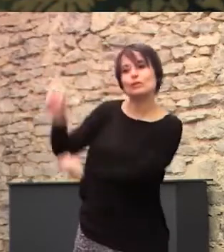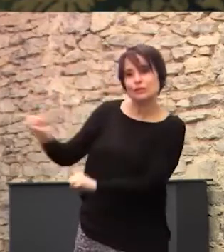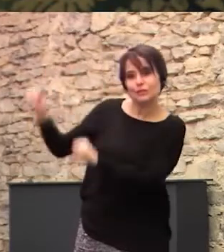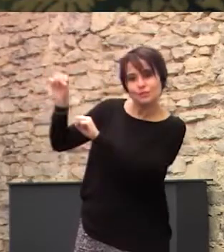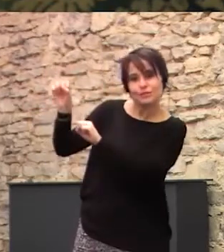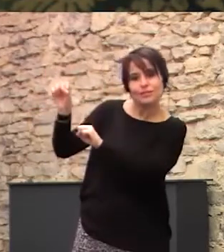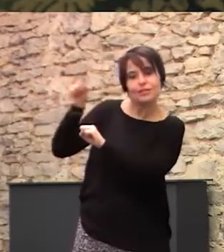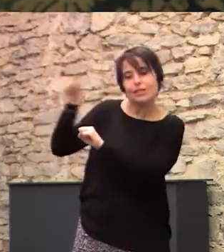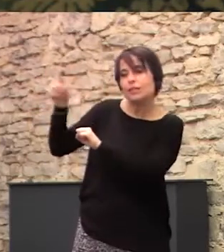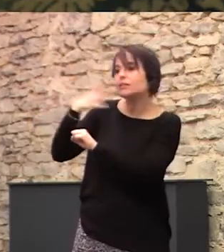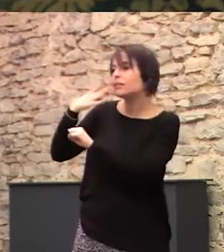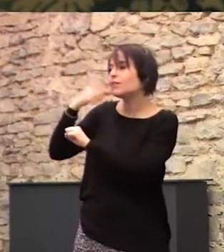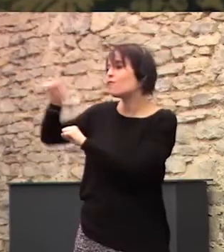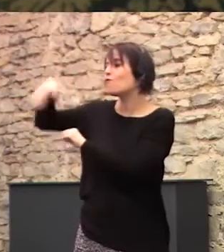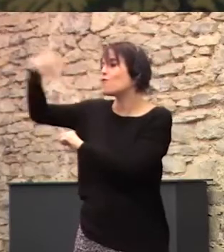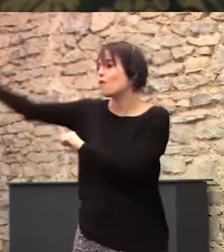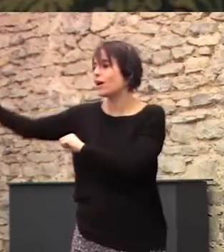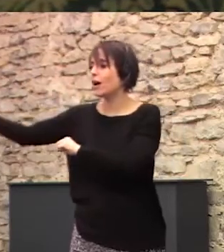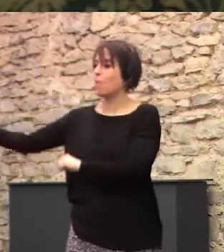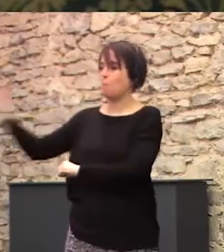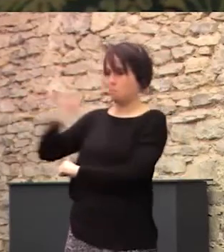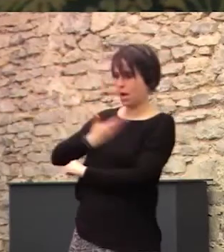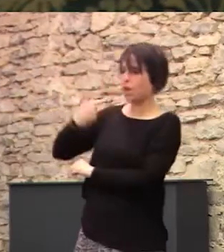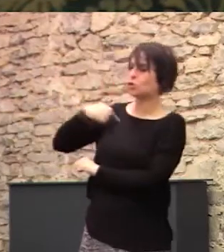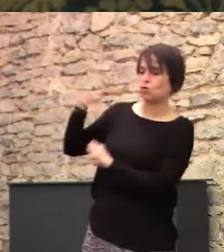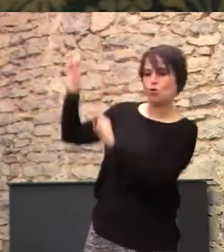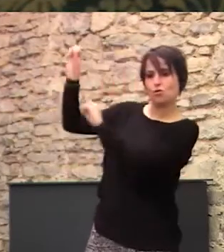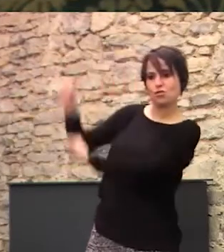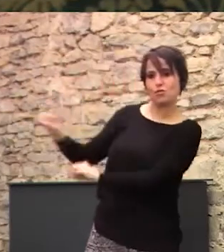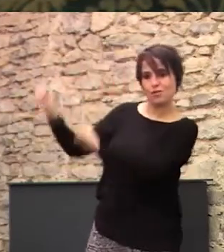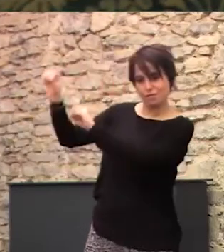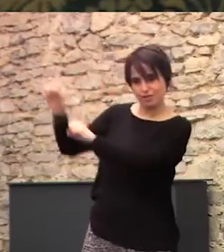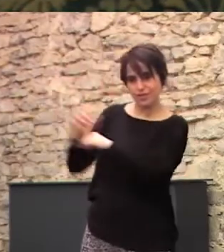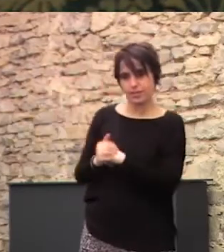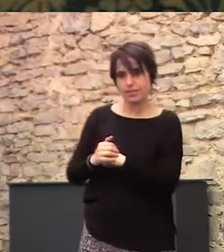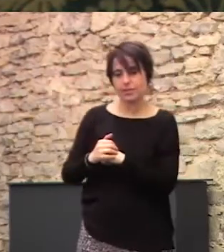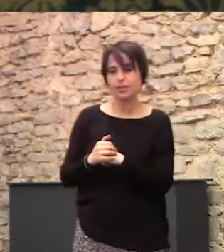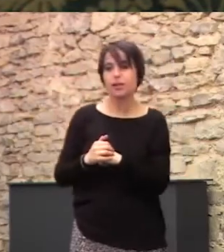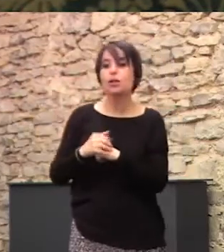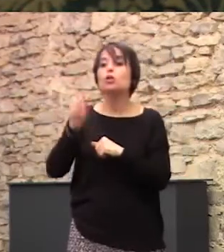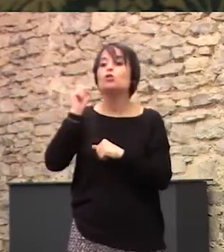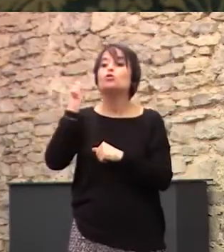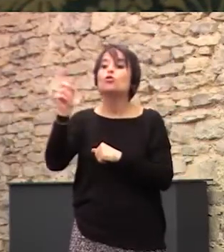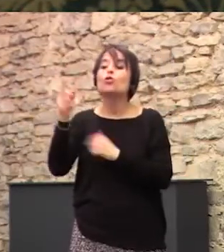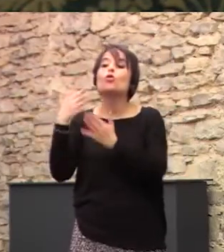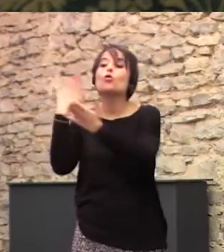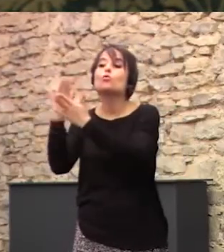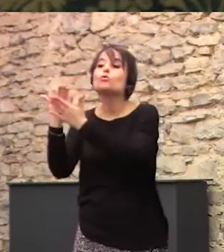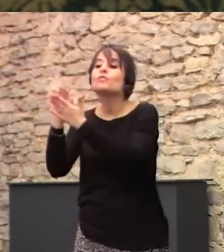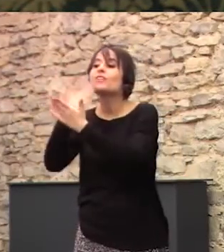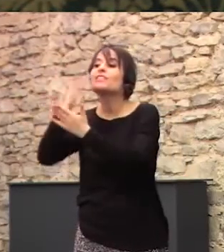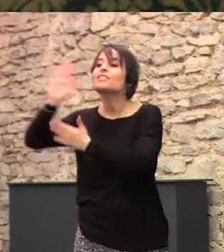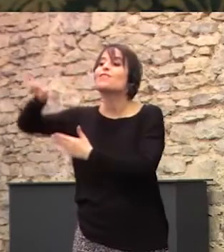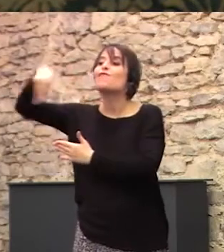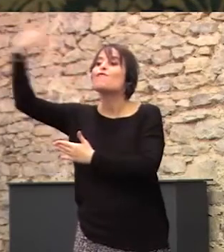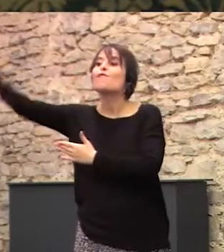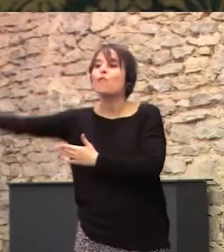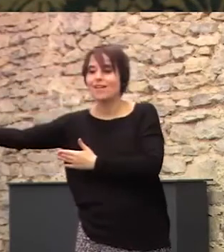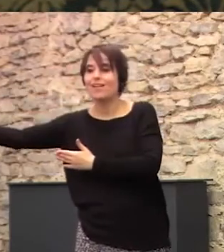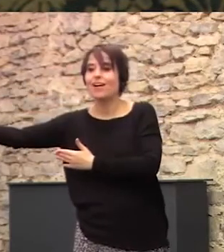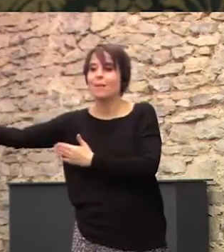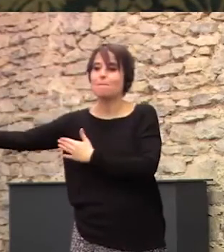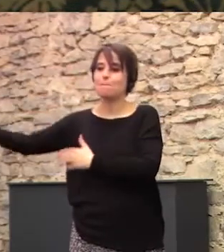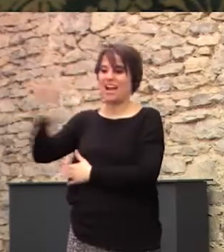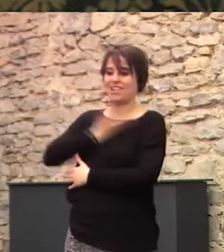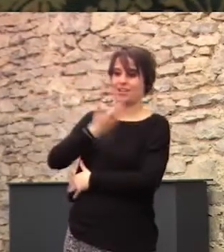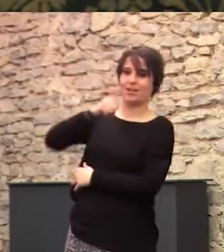de una agresión exterior, ¿vale? Y solo está justificado cuando hay una agresión exterior, ¿sí? Y esto